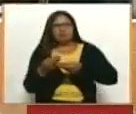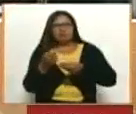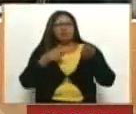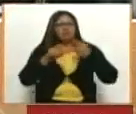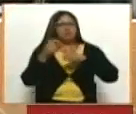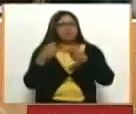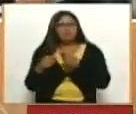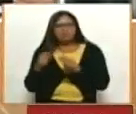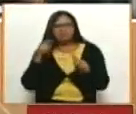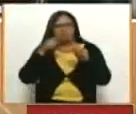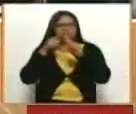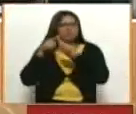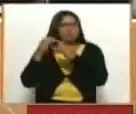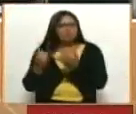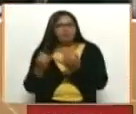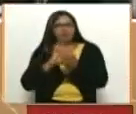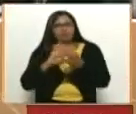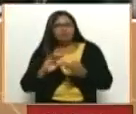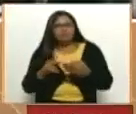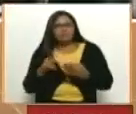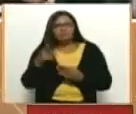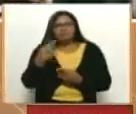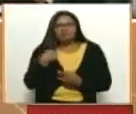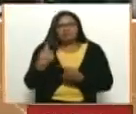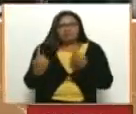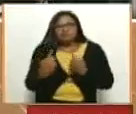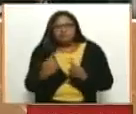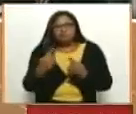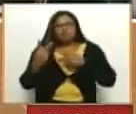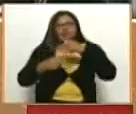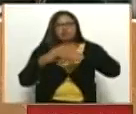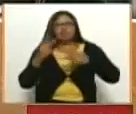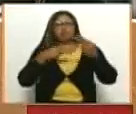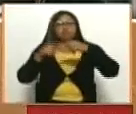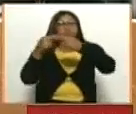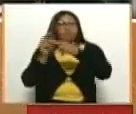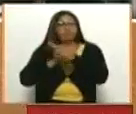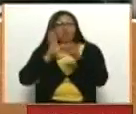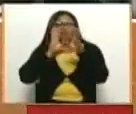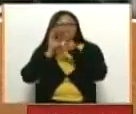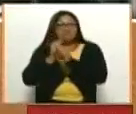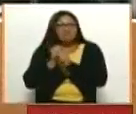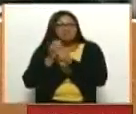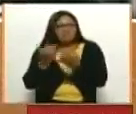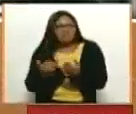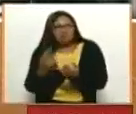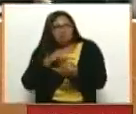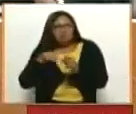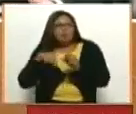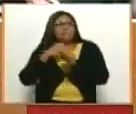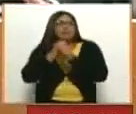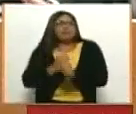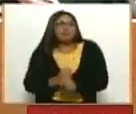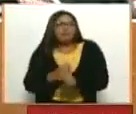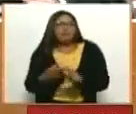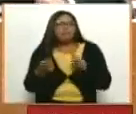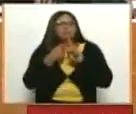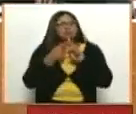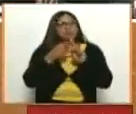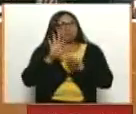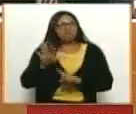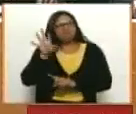hay concesiones. Hay, yo hago algo, tú haces algo. Hay un proceso de construcción de confianza que esperemos que dé resultados positivos para todos